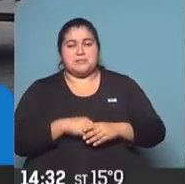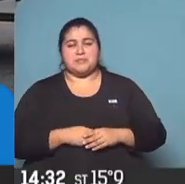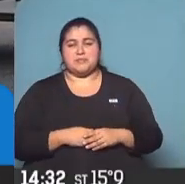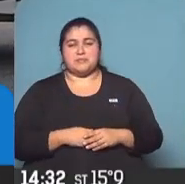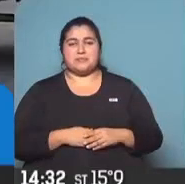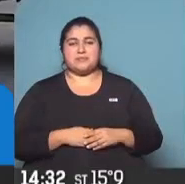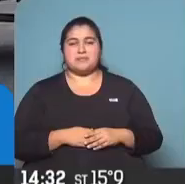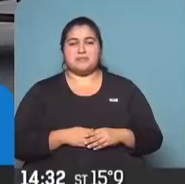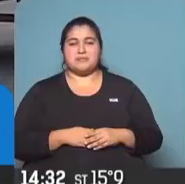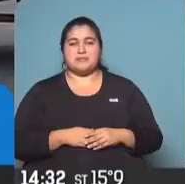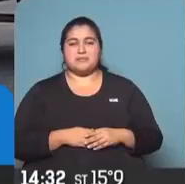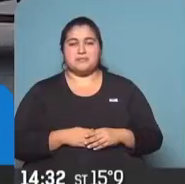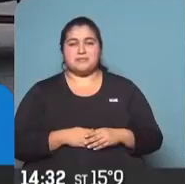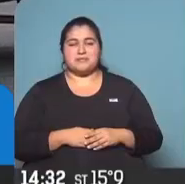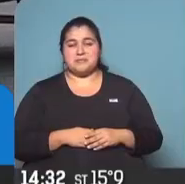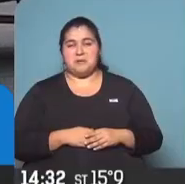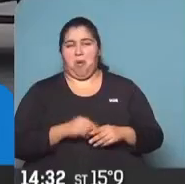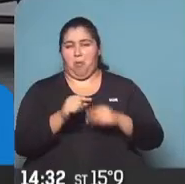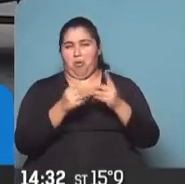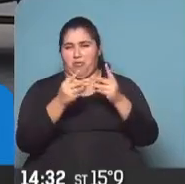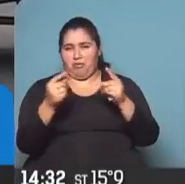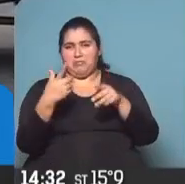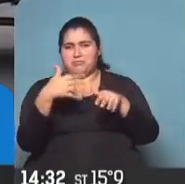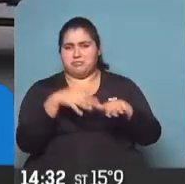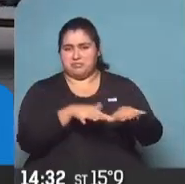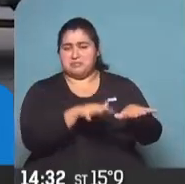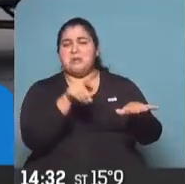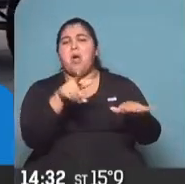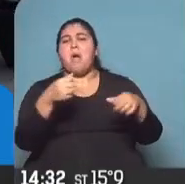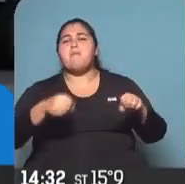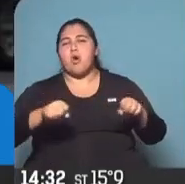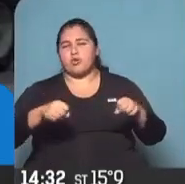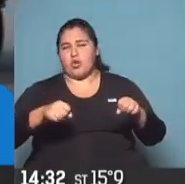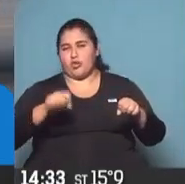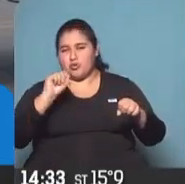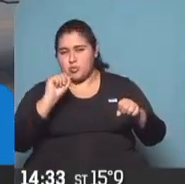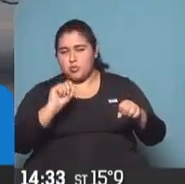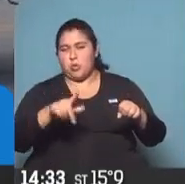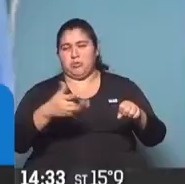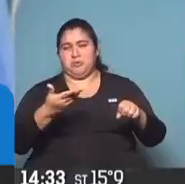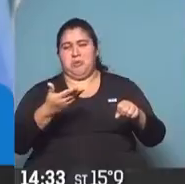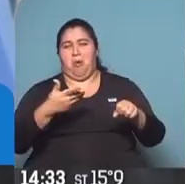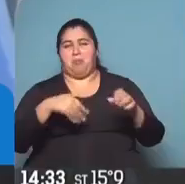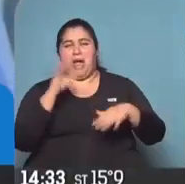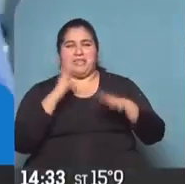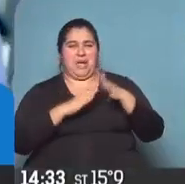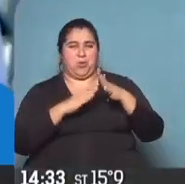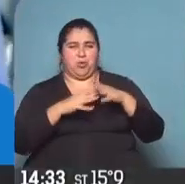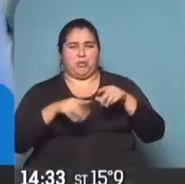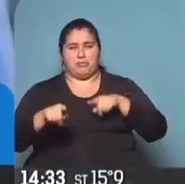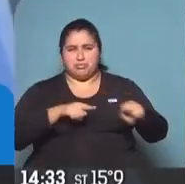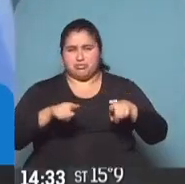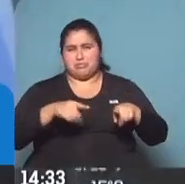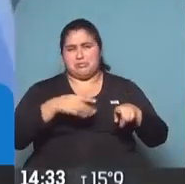cierran el pasaje de file las fotos pertenecientes a las autopistas que